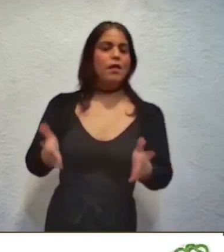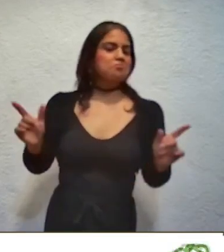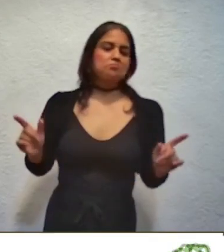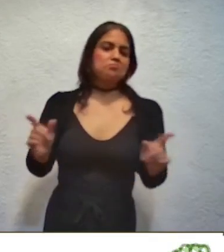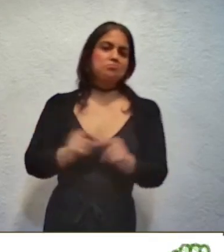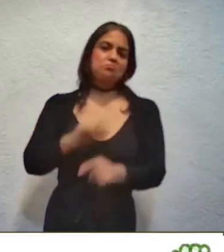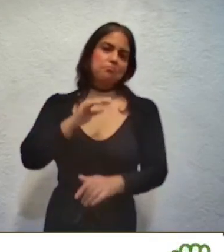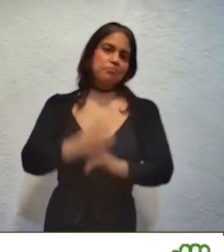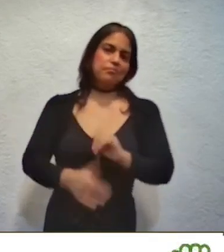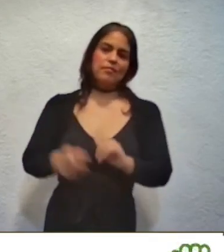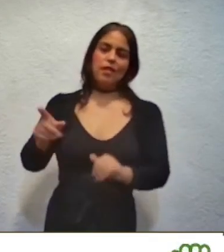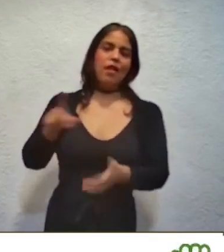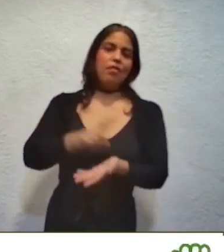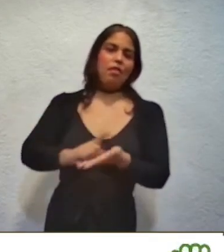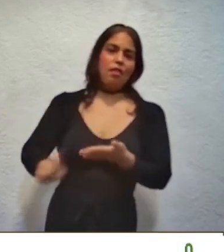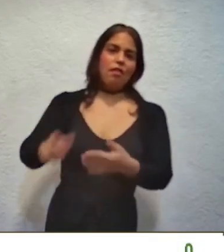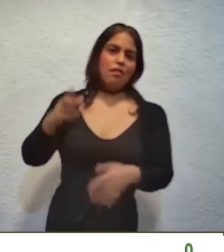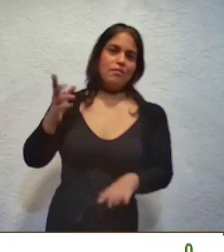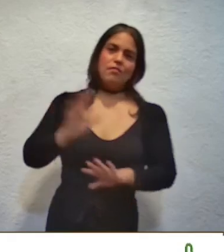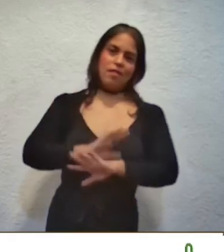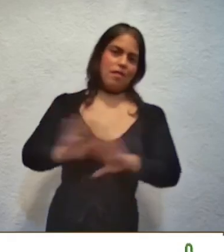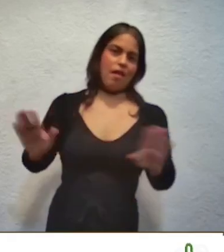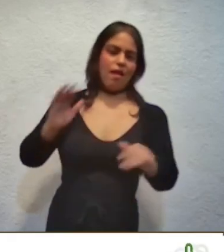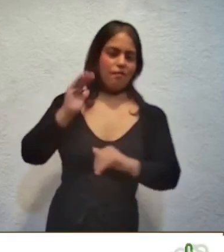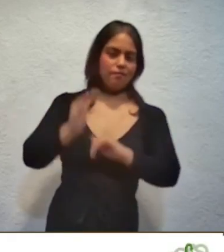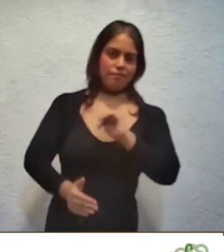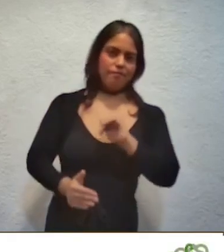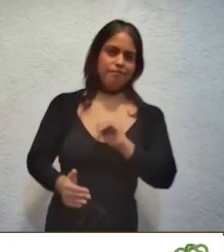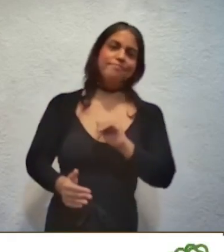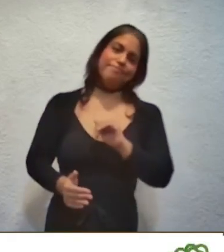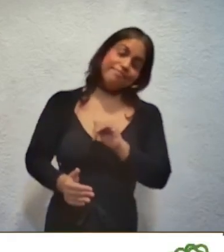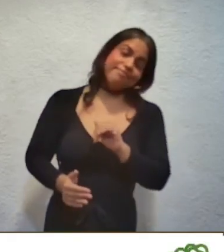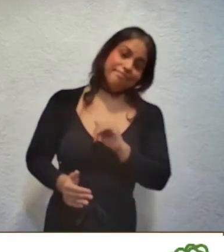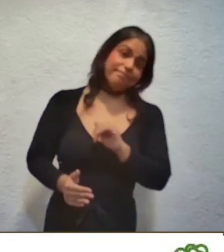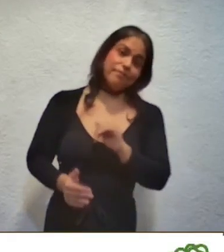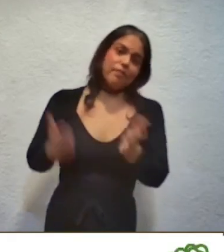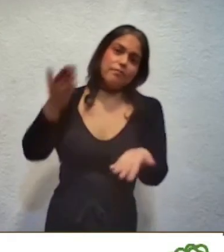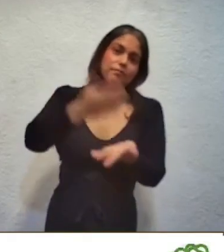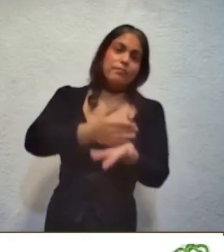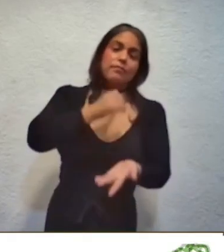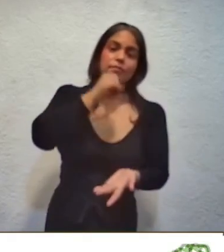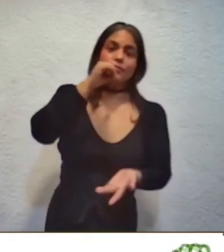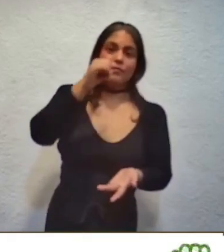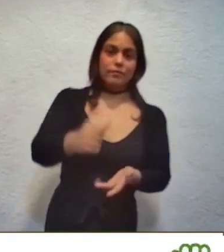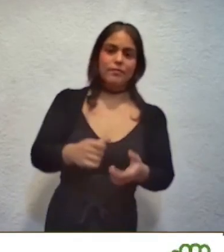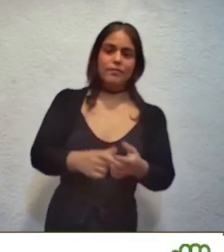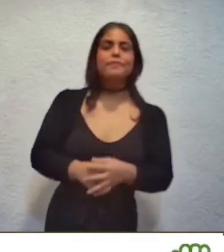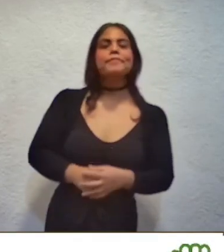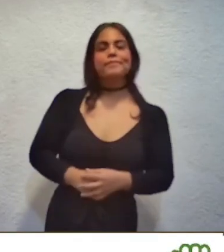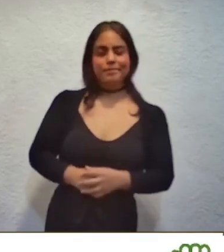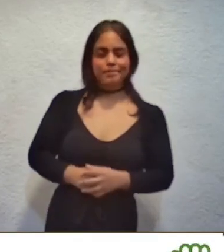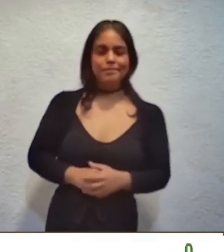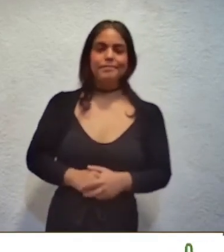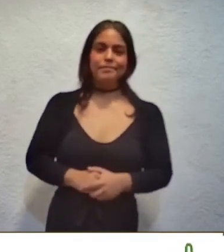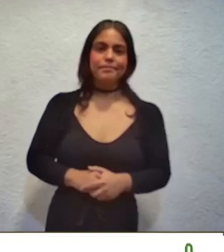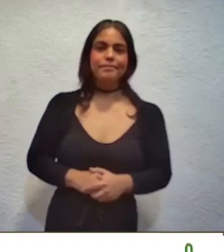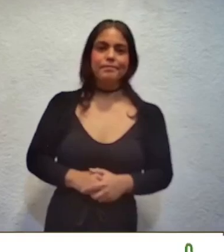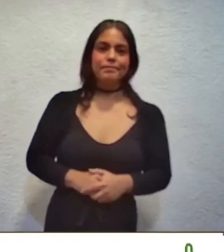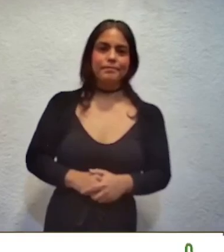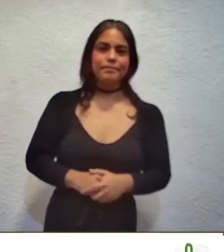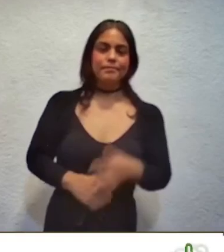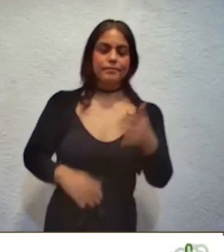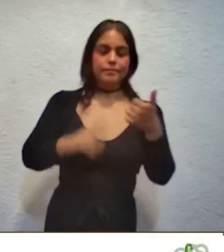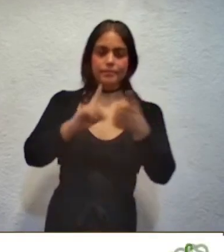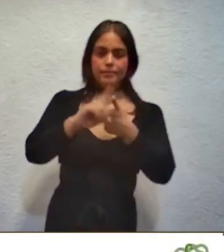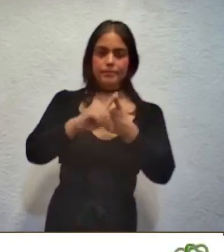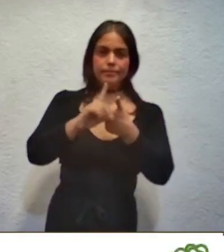derecho de la actora respecto a la precisión de agravios o narración clara de los hechos y su ratificación respectiva.